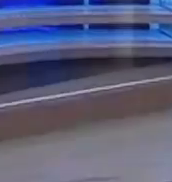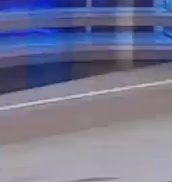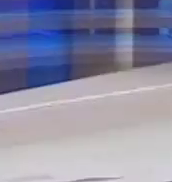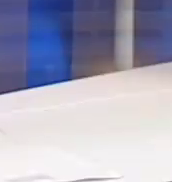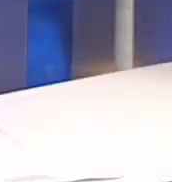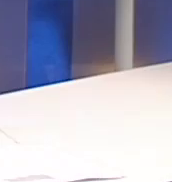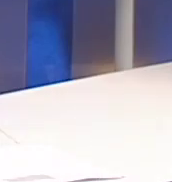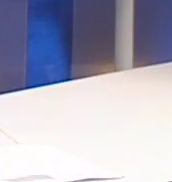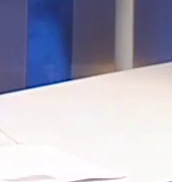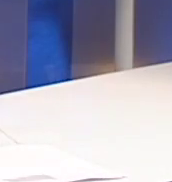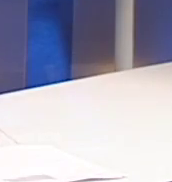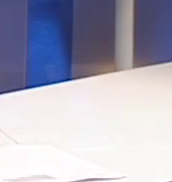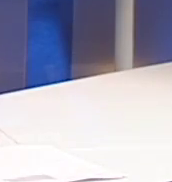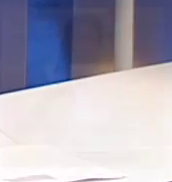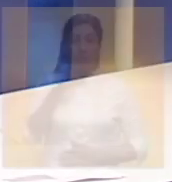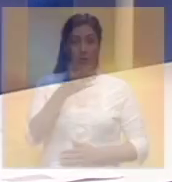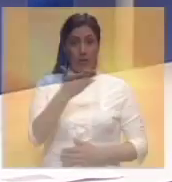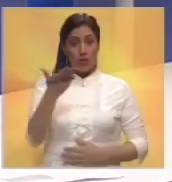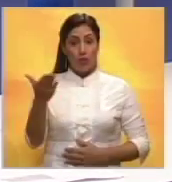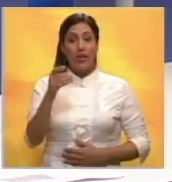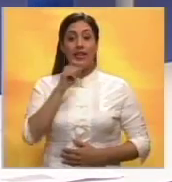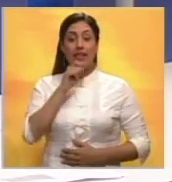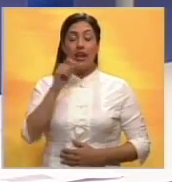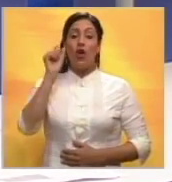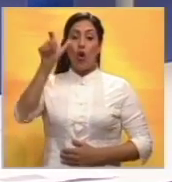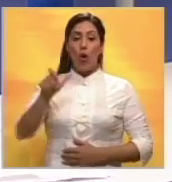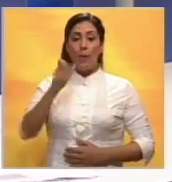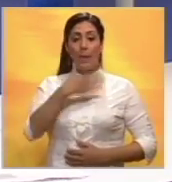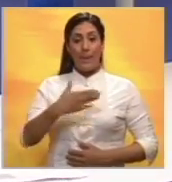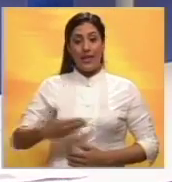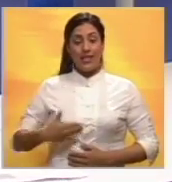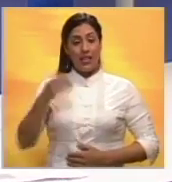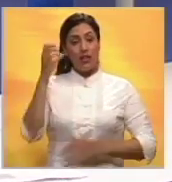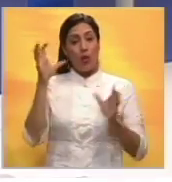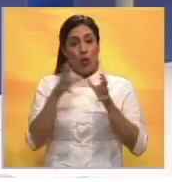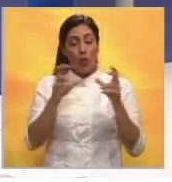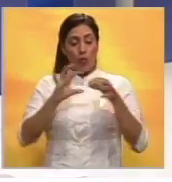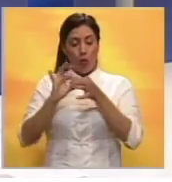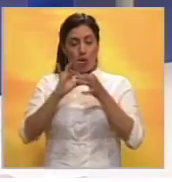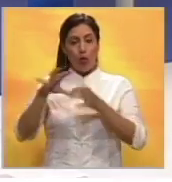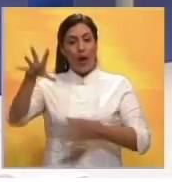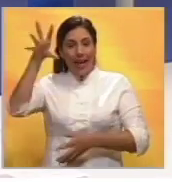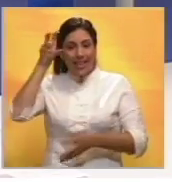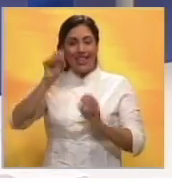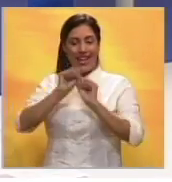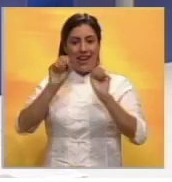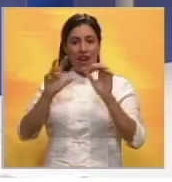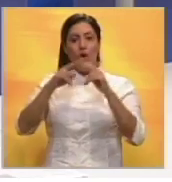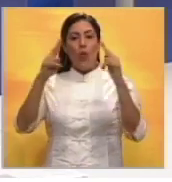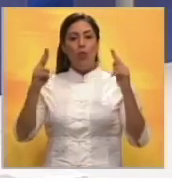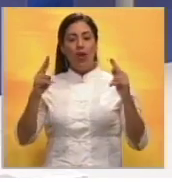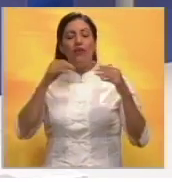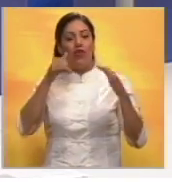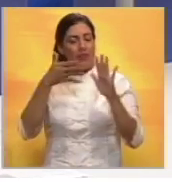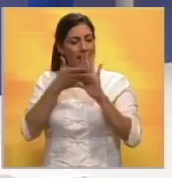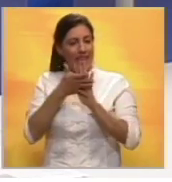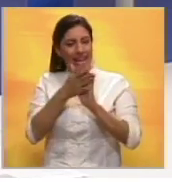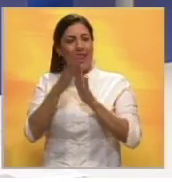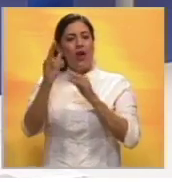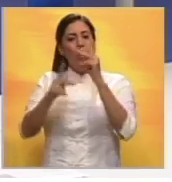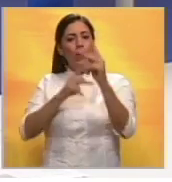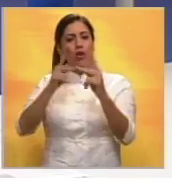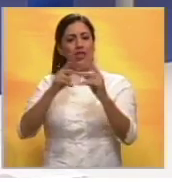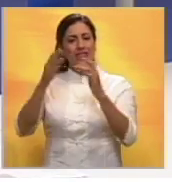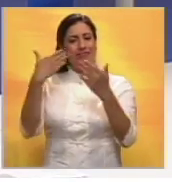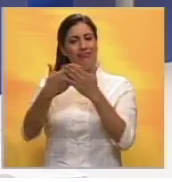Ya amigos continuamos con informaciones Irán Gaviria presidente del partido Unión y entendimiento puente se pronuncia sobre el procedimiento